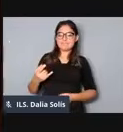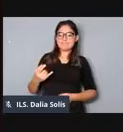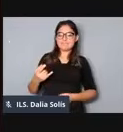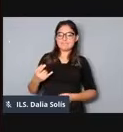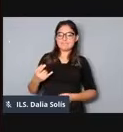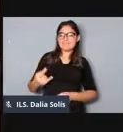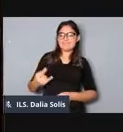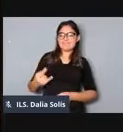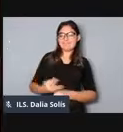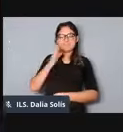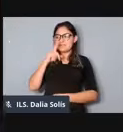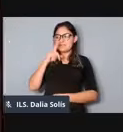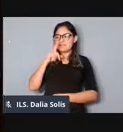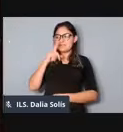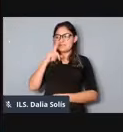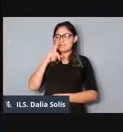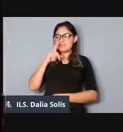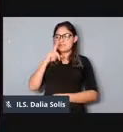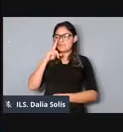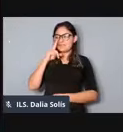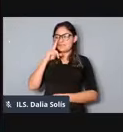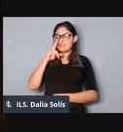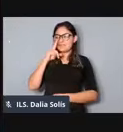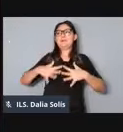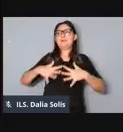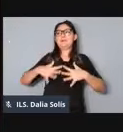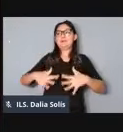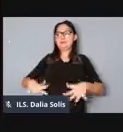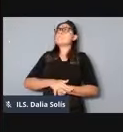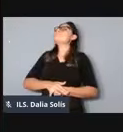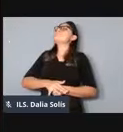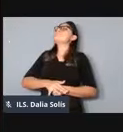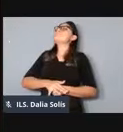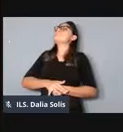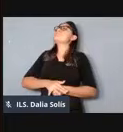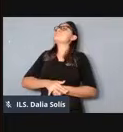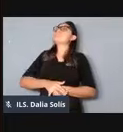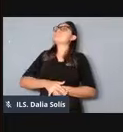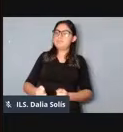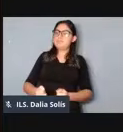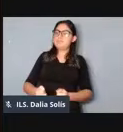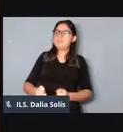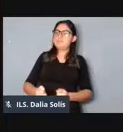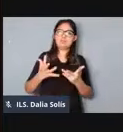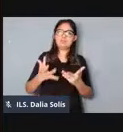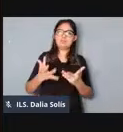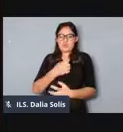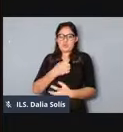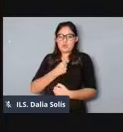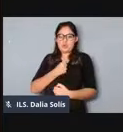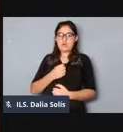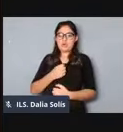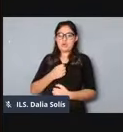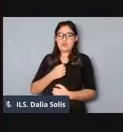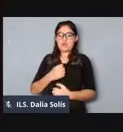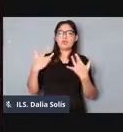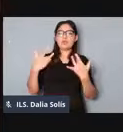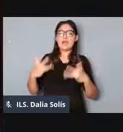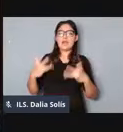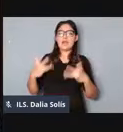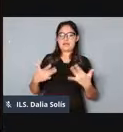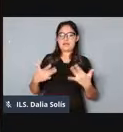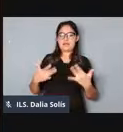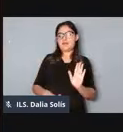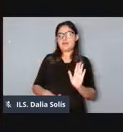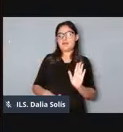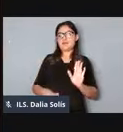doloroso es la represión de esa emoción. Allí es donde empieza a doler, porque te vas a fugar en el trabajo, en el alcohol, en